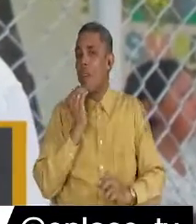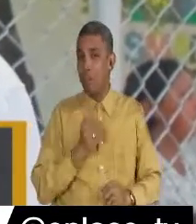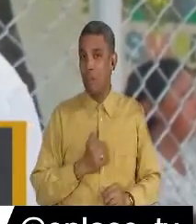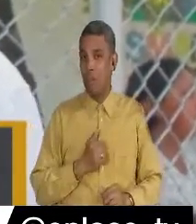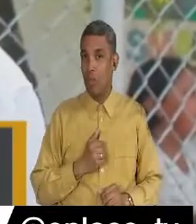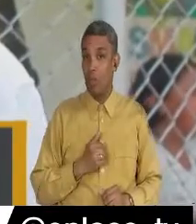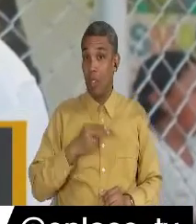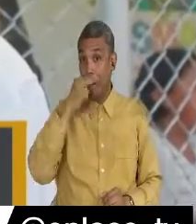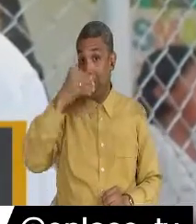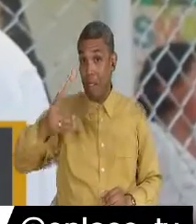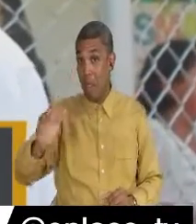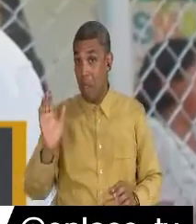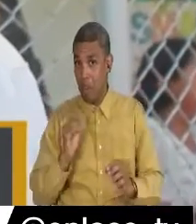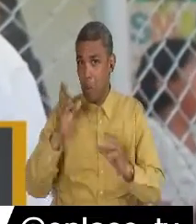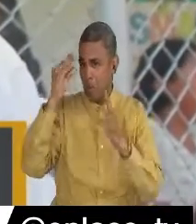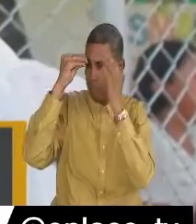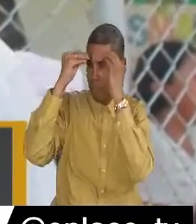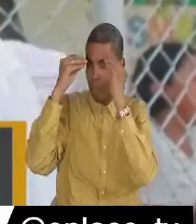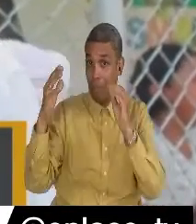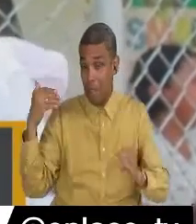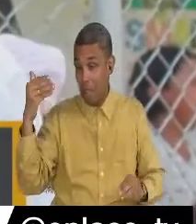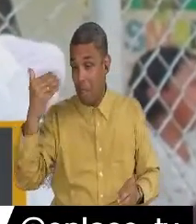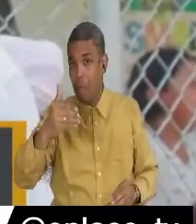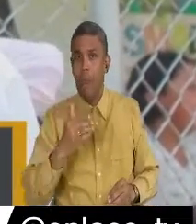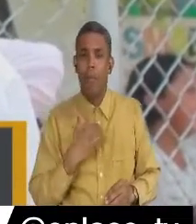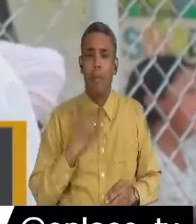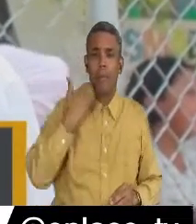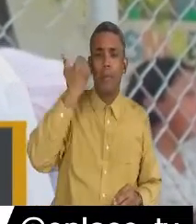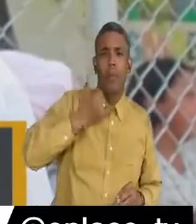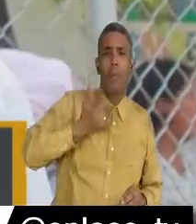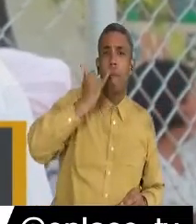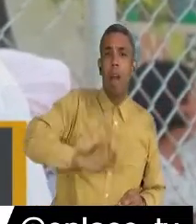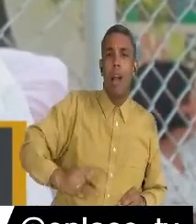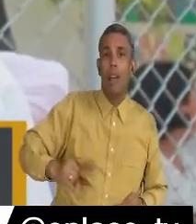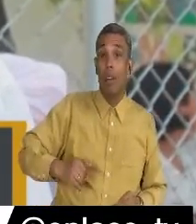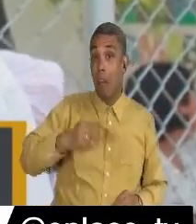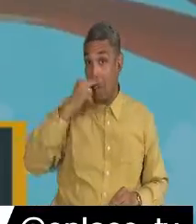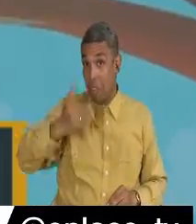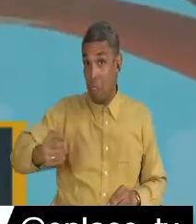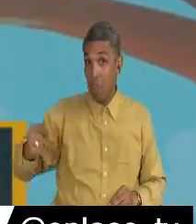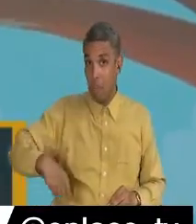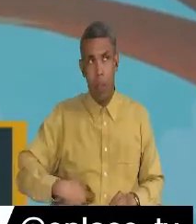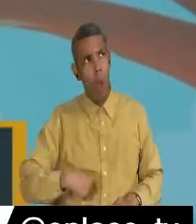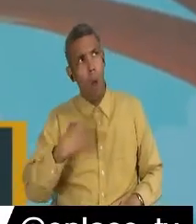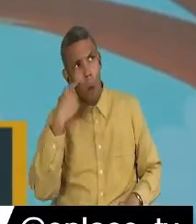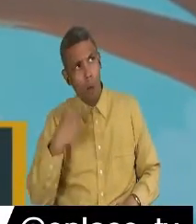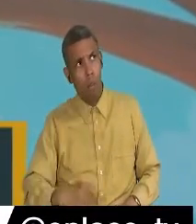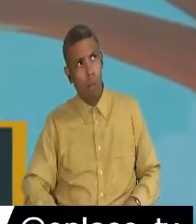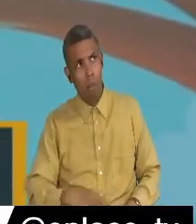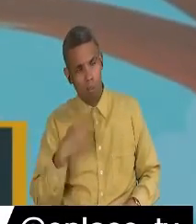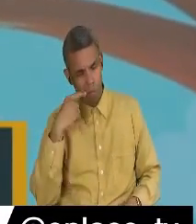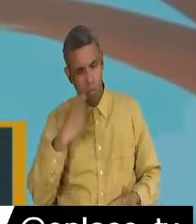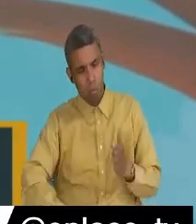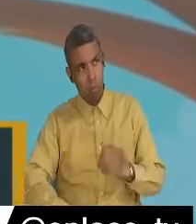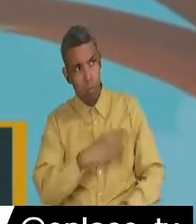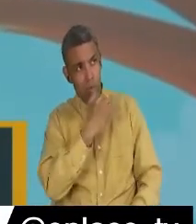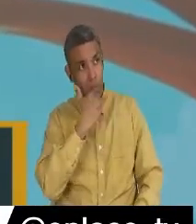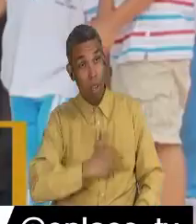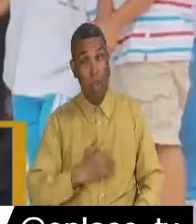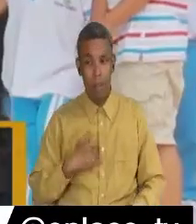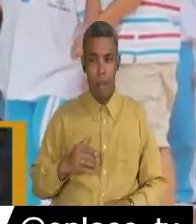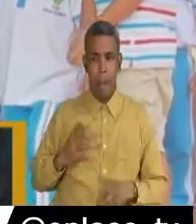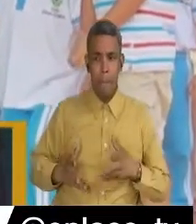cosas y que la naturaleza no nos cobre caro lo que nosotros le hagamos. Esta iniciativa está dirigida inicialmente para